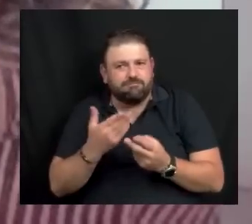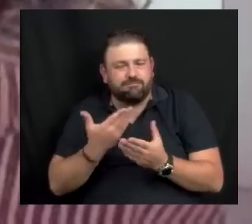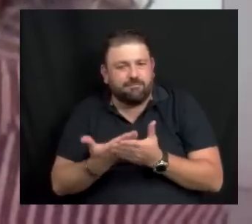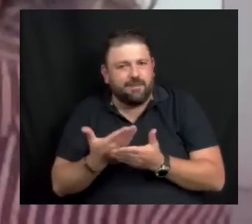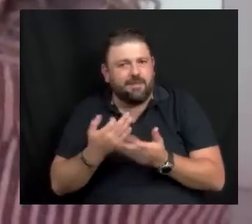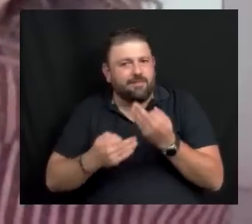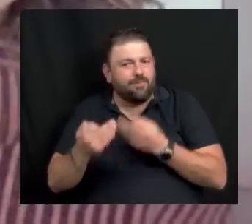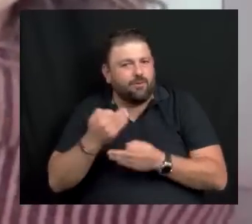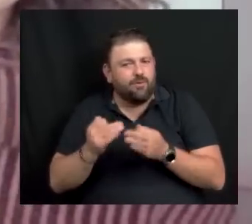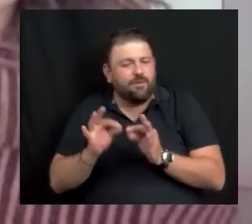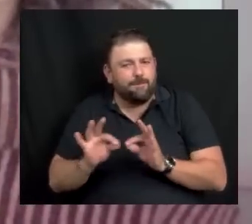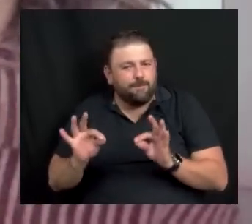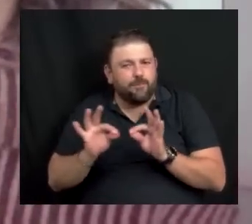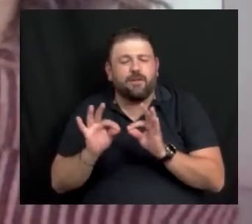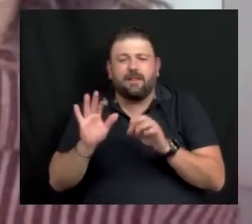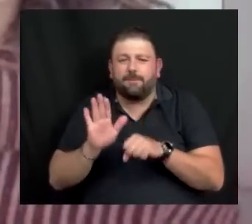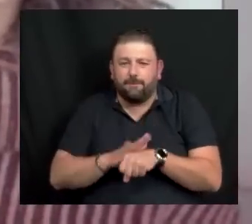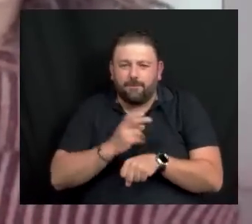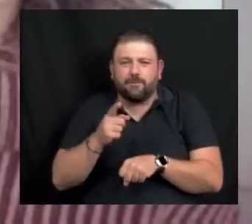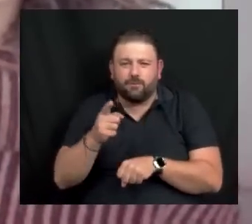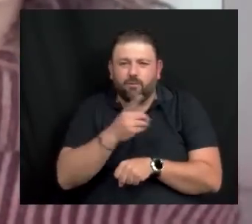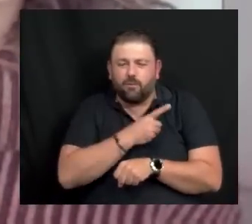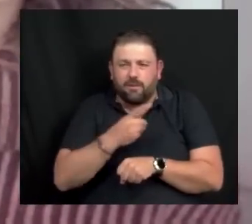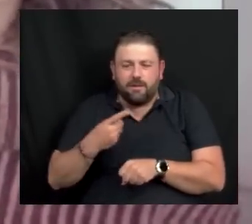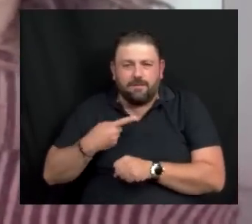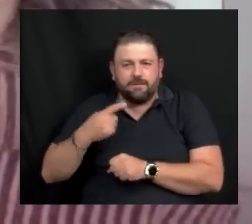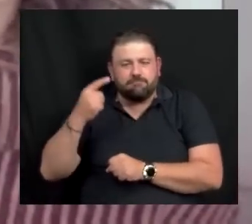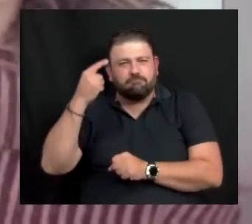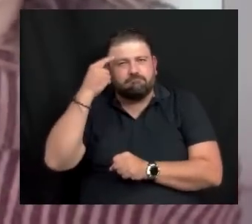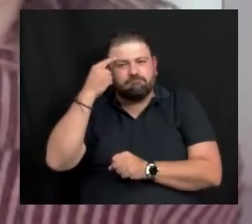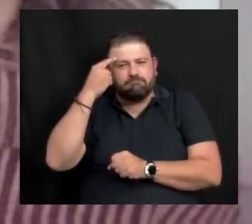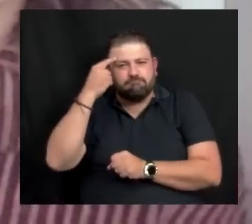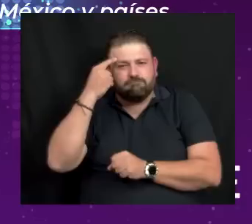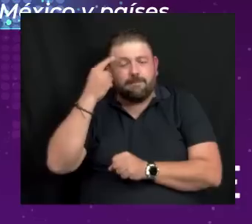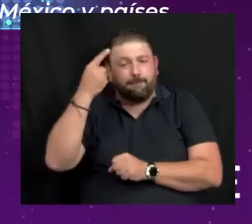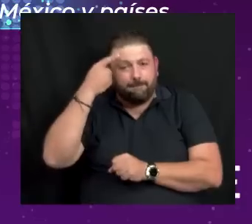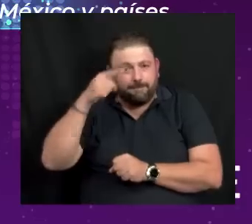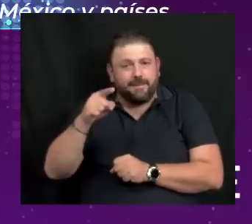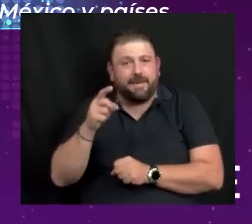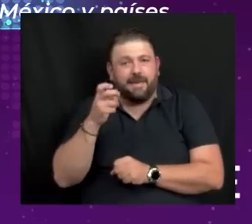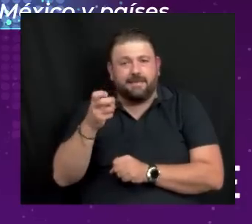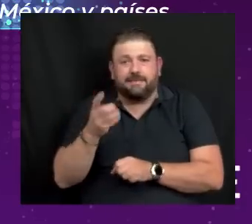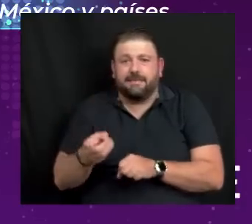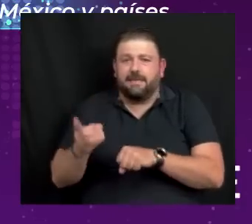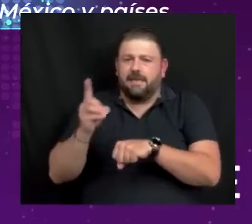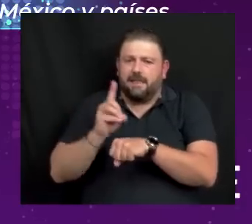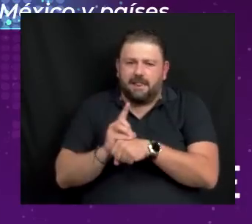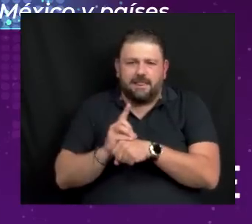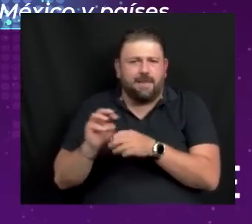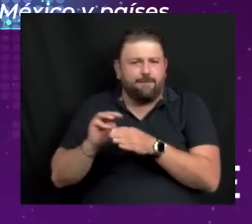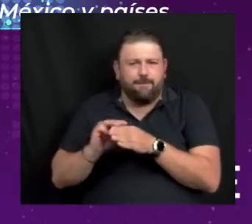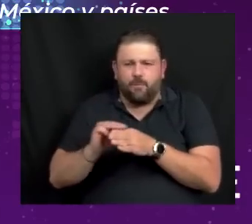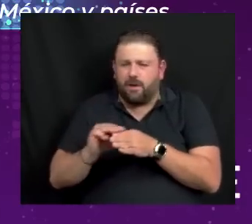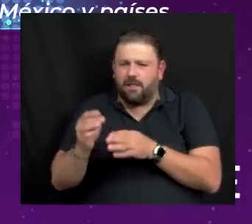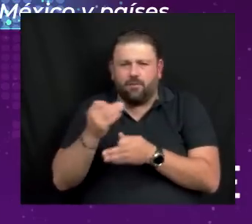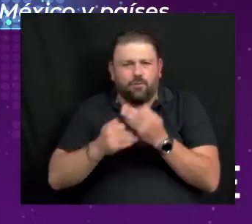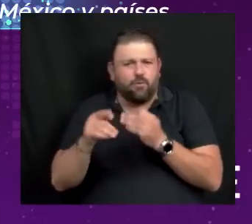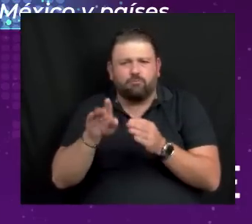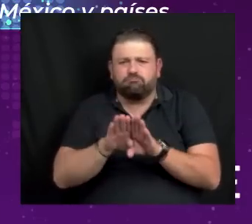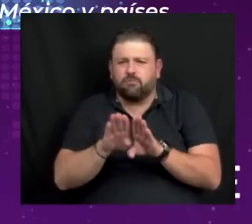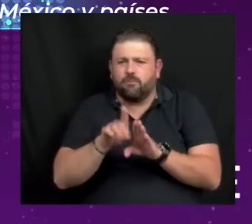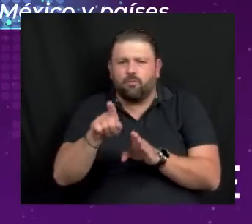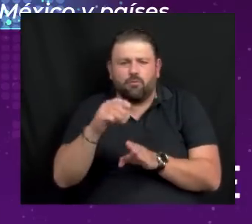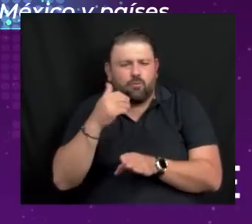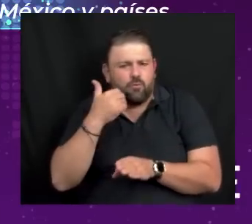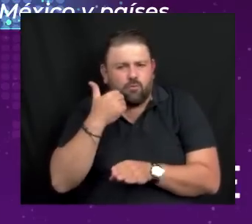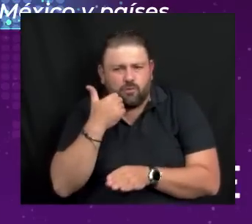eso es importante tener en mente que tenemos que estar en Día Morado, ya sea presencial o ya sea como